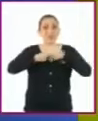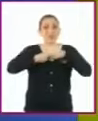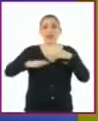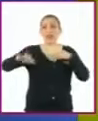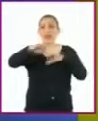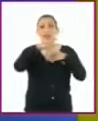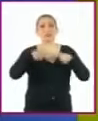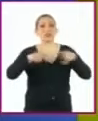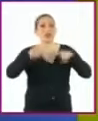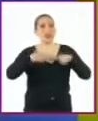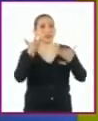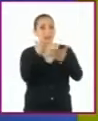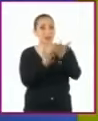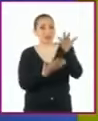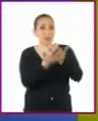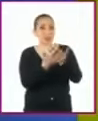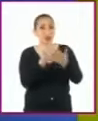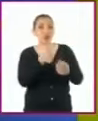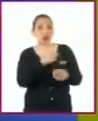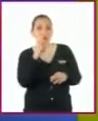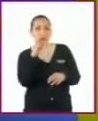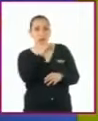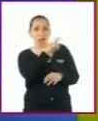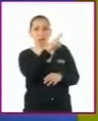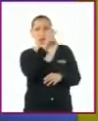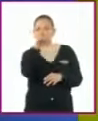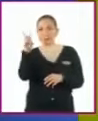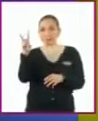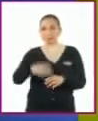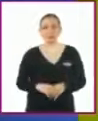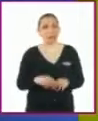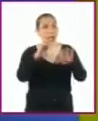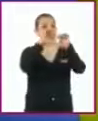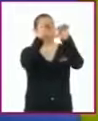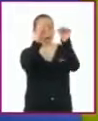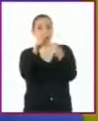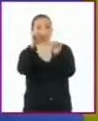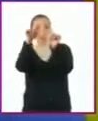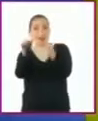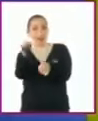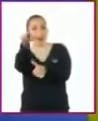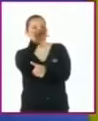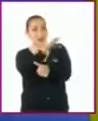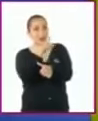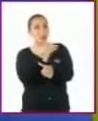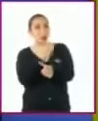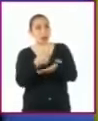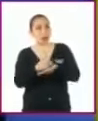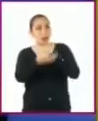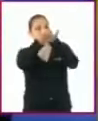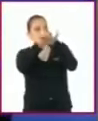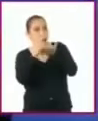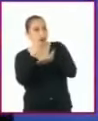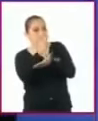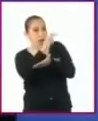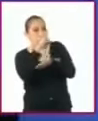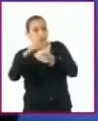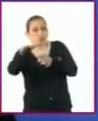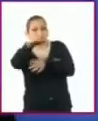los artistas. Solo basta observar a tu alrededor. El arte nos da la posibilidad de observar nuestro